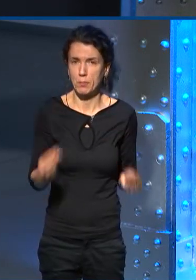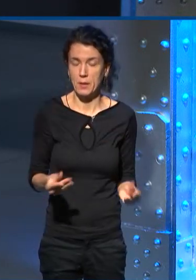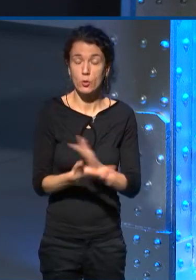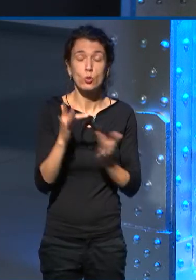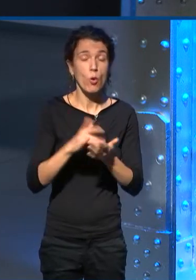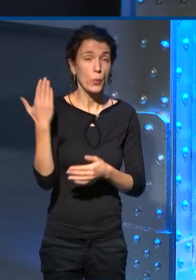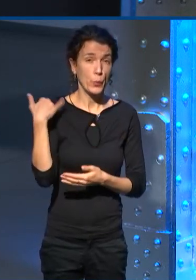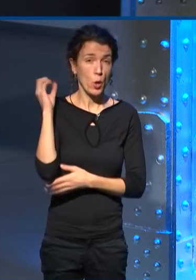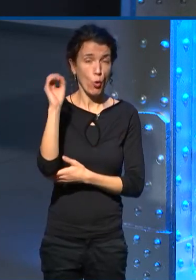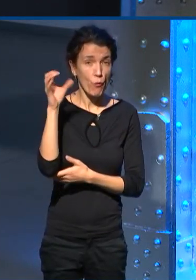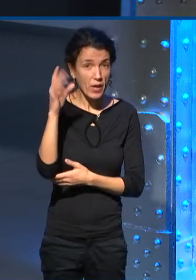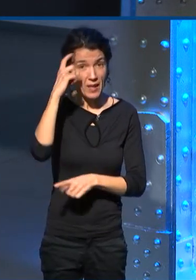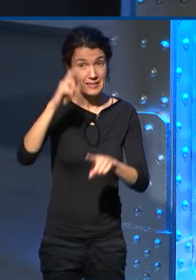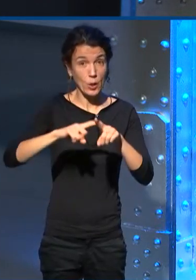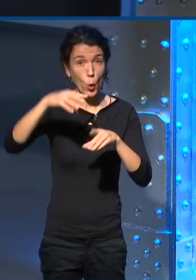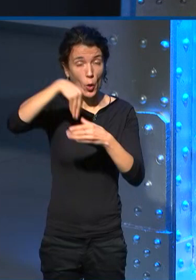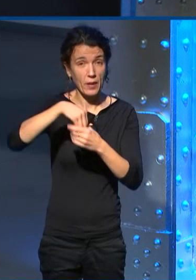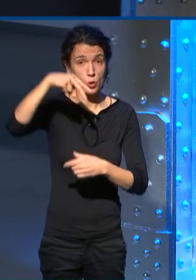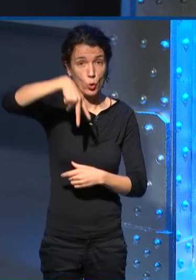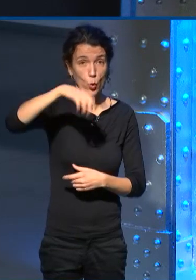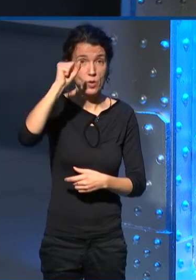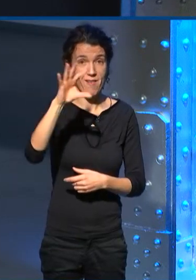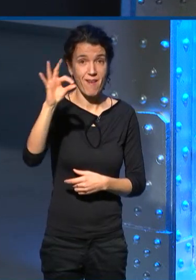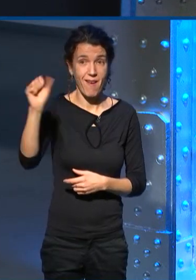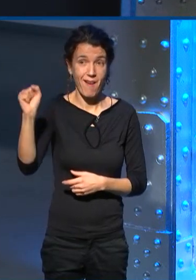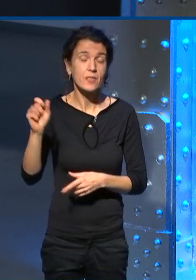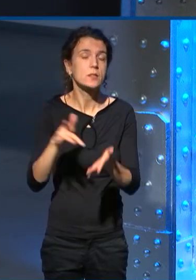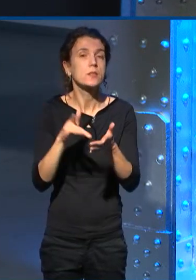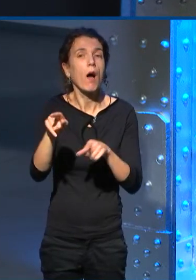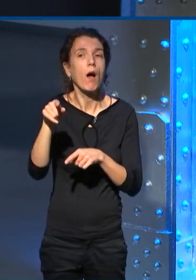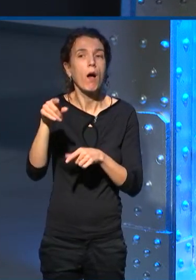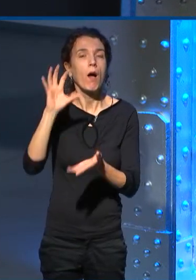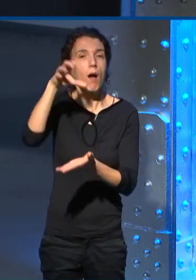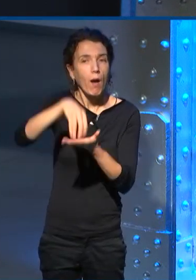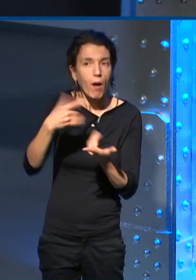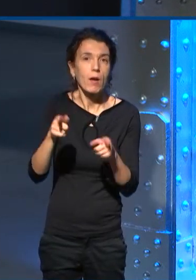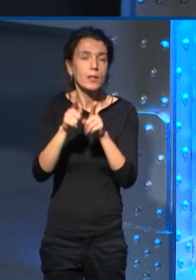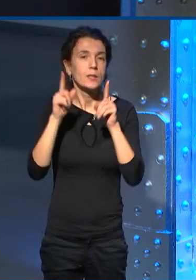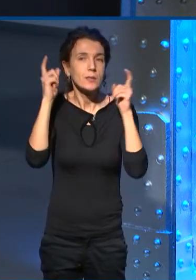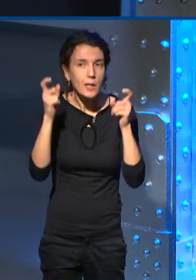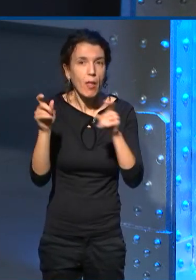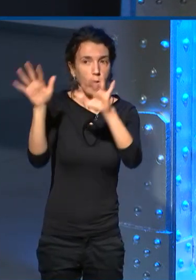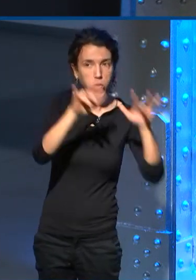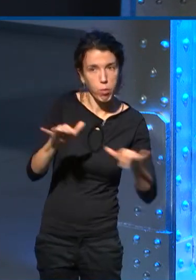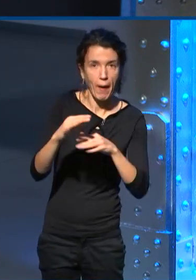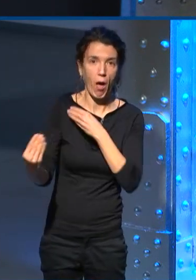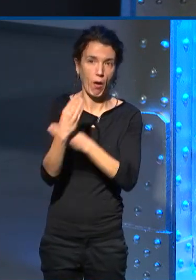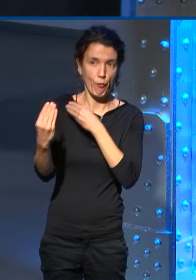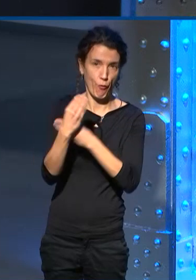una conferencia donde un psicólogo de la NASA tiene que estar vendiendo constantemente el tema espacial para conseguir fondos del Congreso,